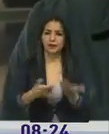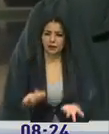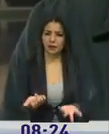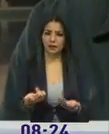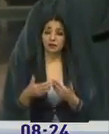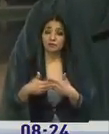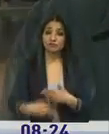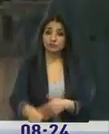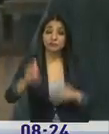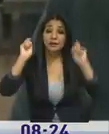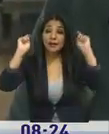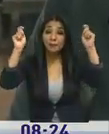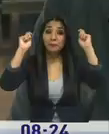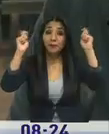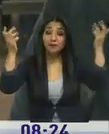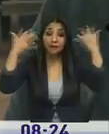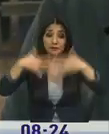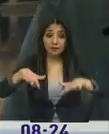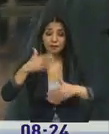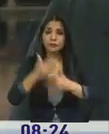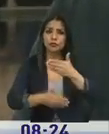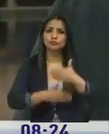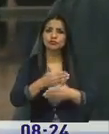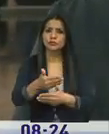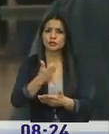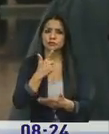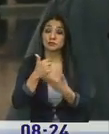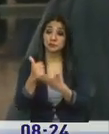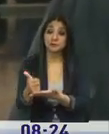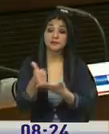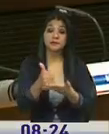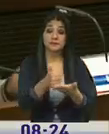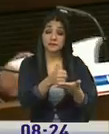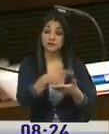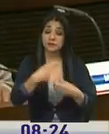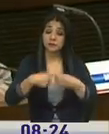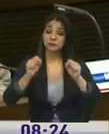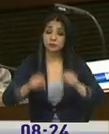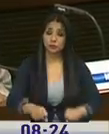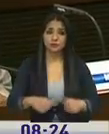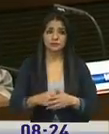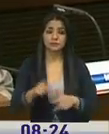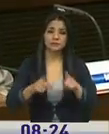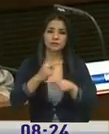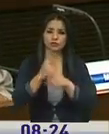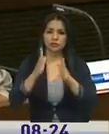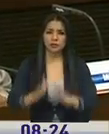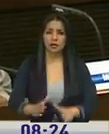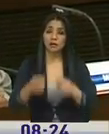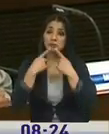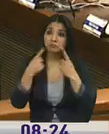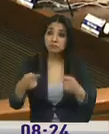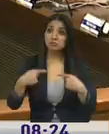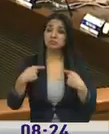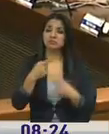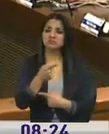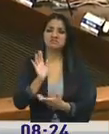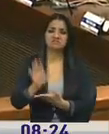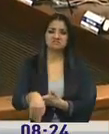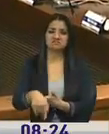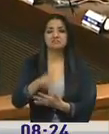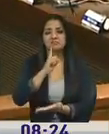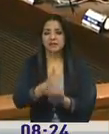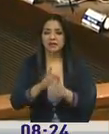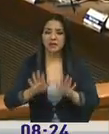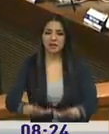durante la campaña terminar con un proceso que ha sido muy beneficioso para la ciudad. A varios concejales este anuncio no les llama la atención. Los ediles